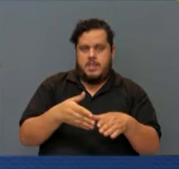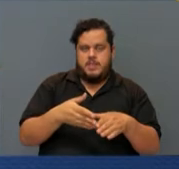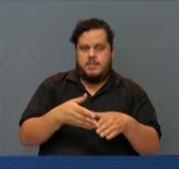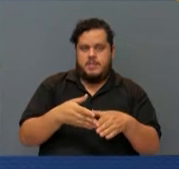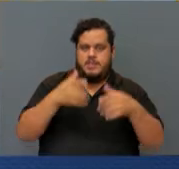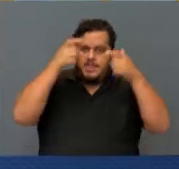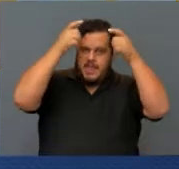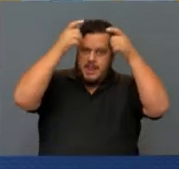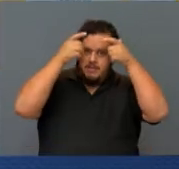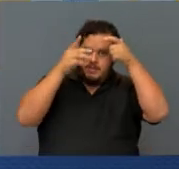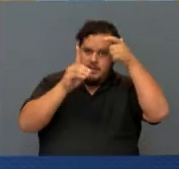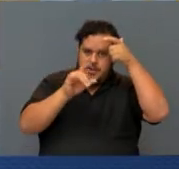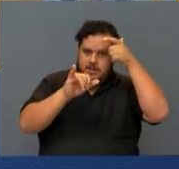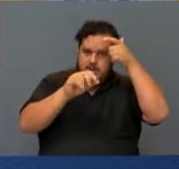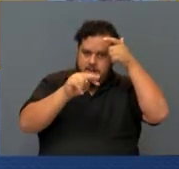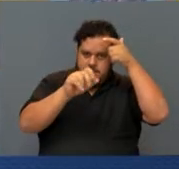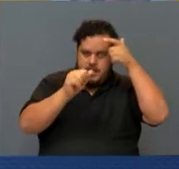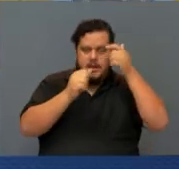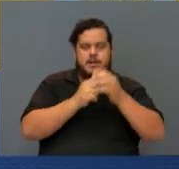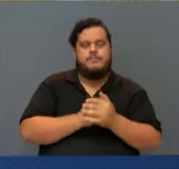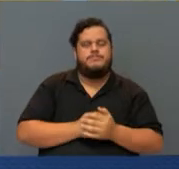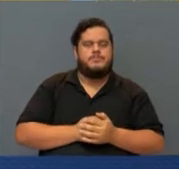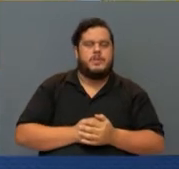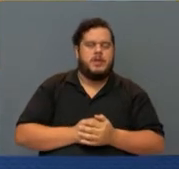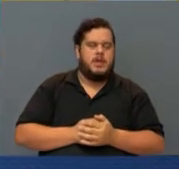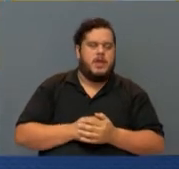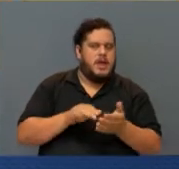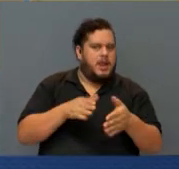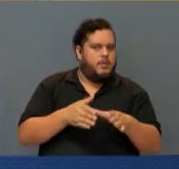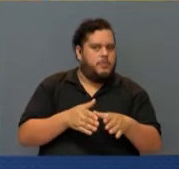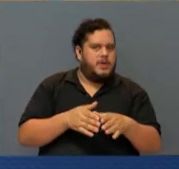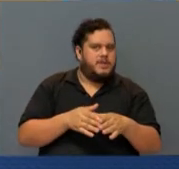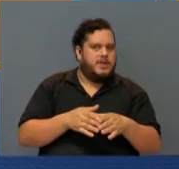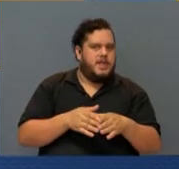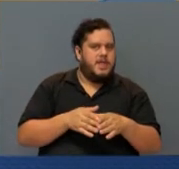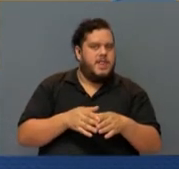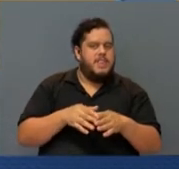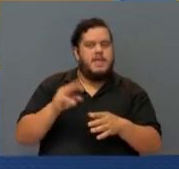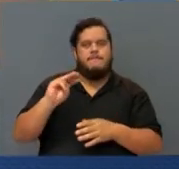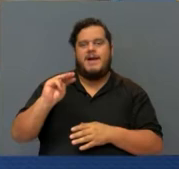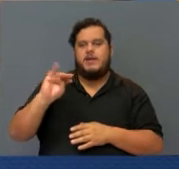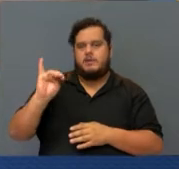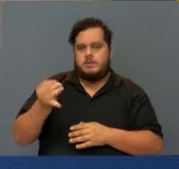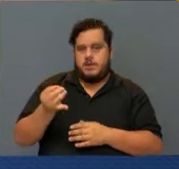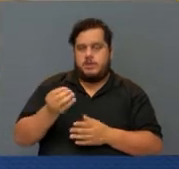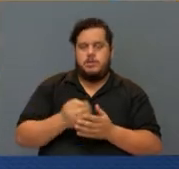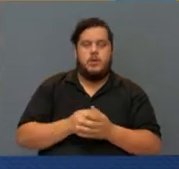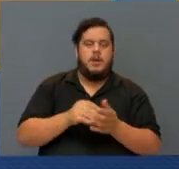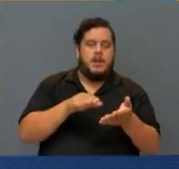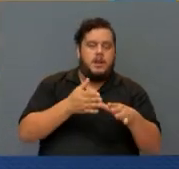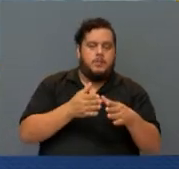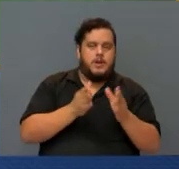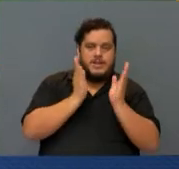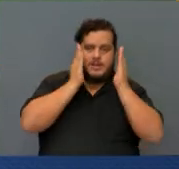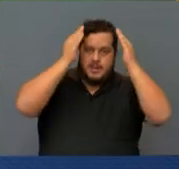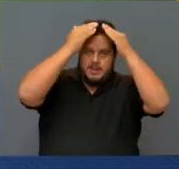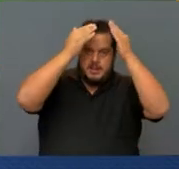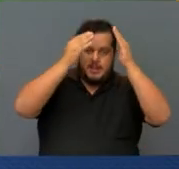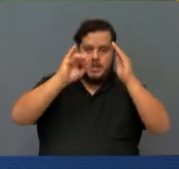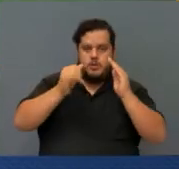la princesa diana- la muerte de michael jackson la muerte de juan pablo segundo